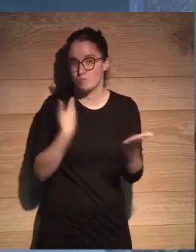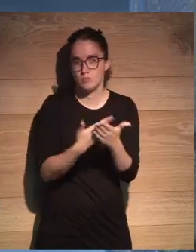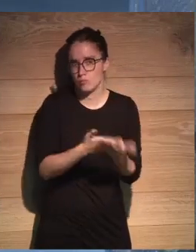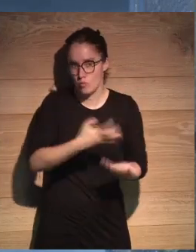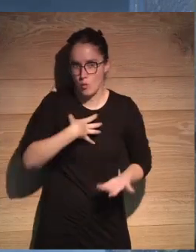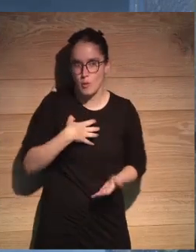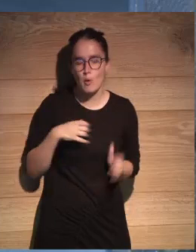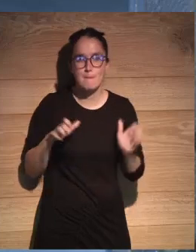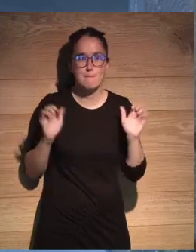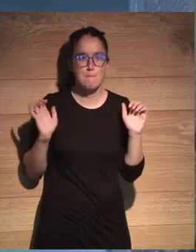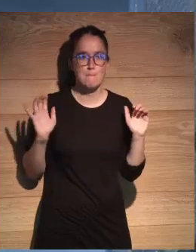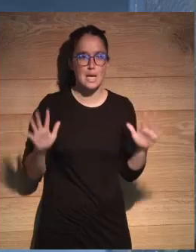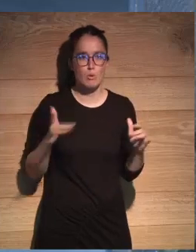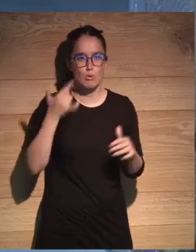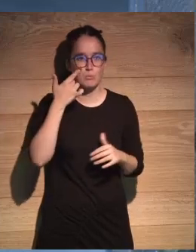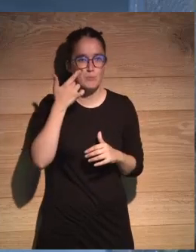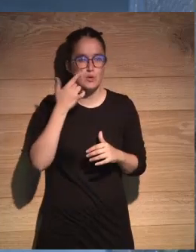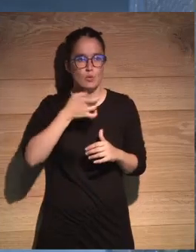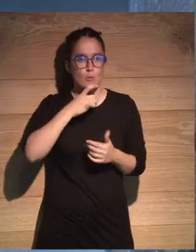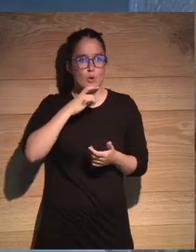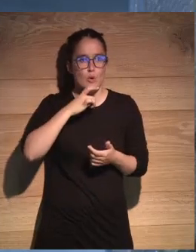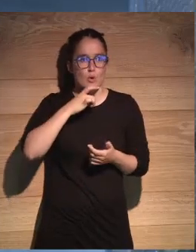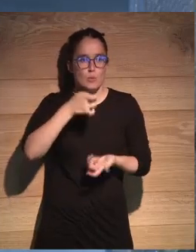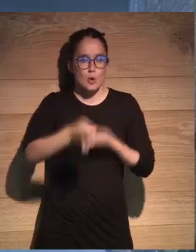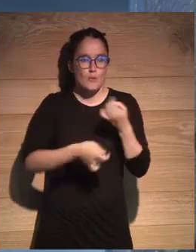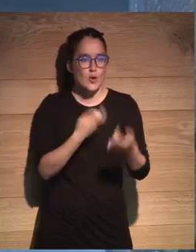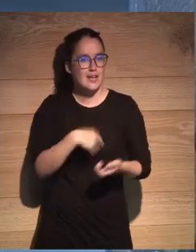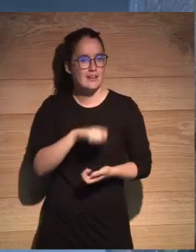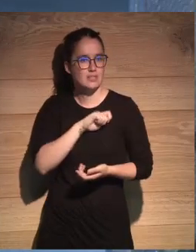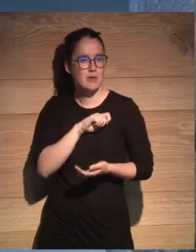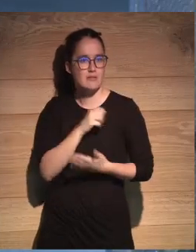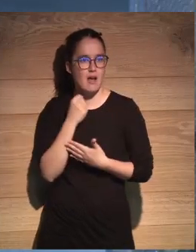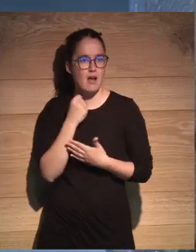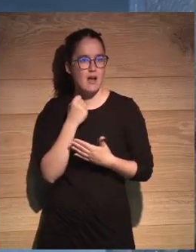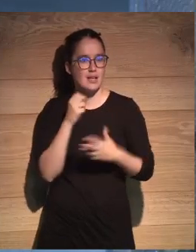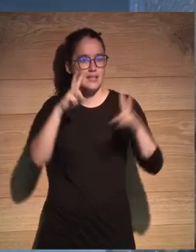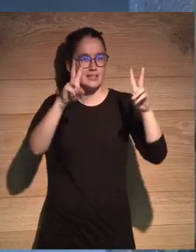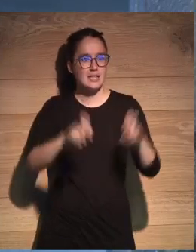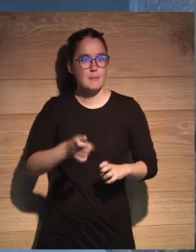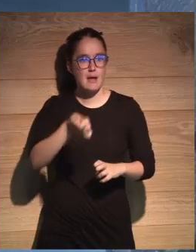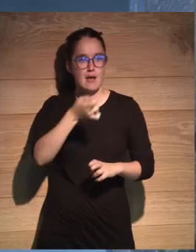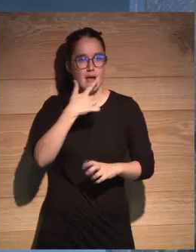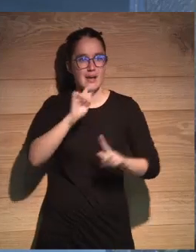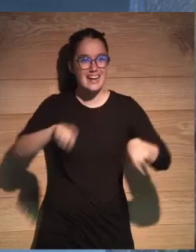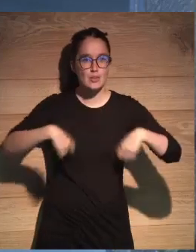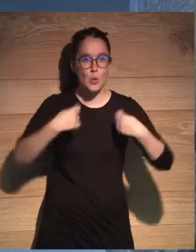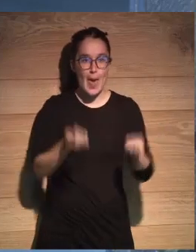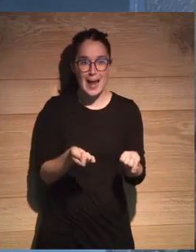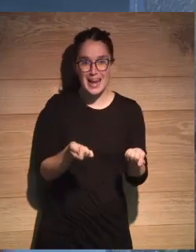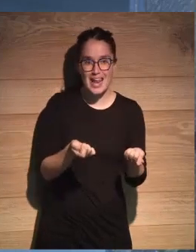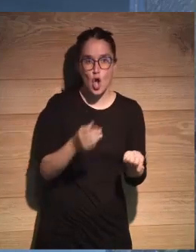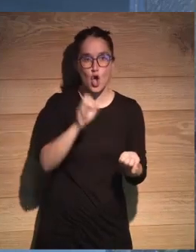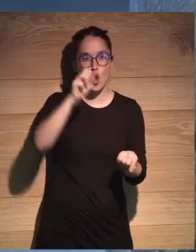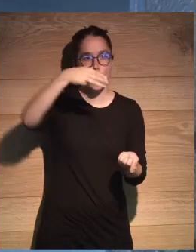probarlo, pero se ha visto cómo cada vez, por ejemplo, en España hay menos apoyo a la homeopatía, que es una de las luchas